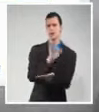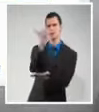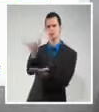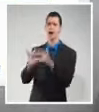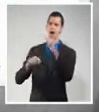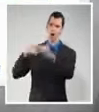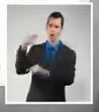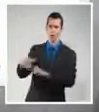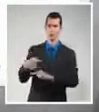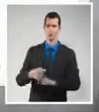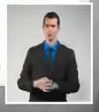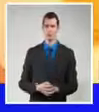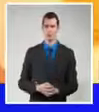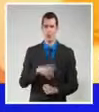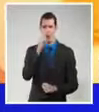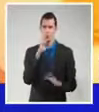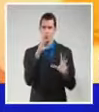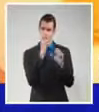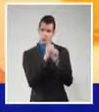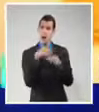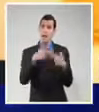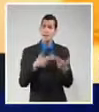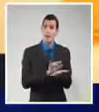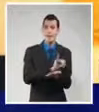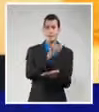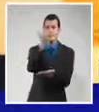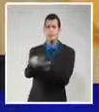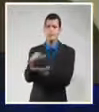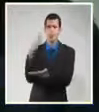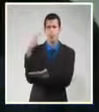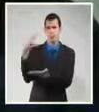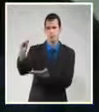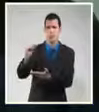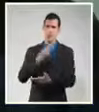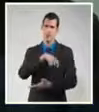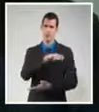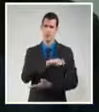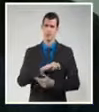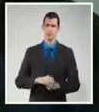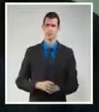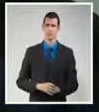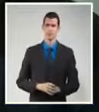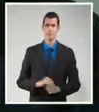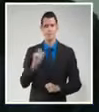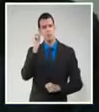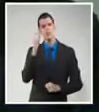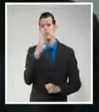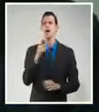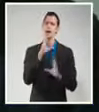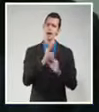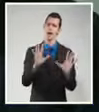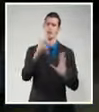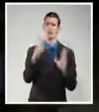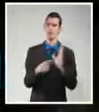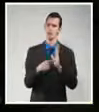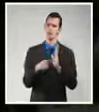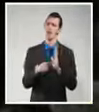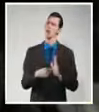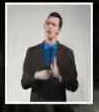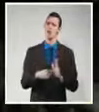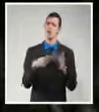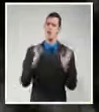Océano Atlántico en secreto. Evidentemente la partida de Junior ha sido un duro golpe para Archipiélago, esto creo que no es un secreto para nadie, creo que debemos